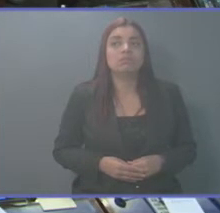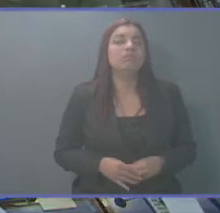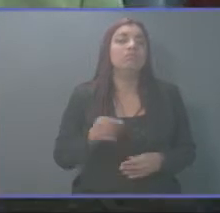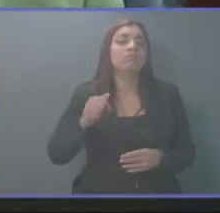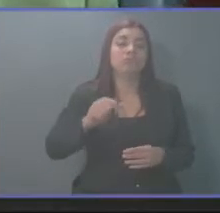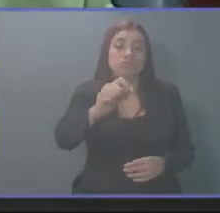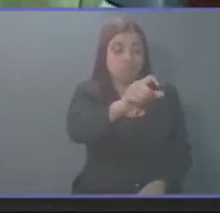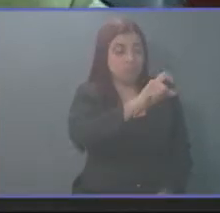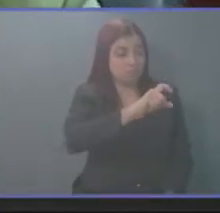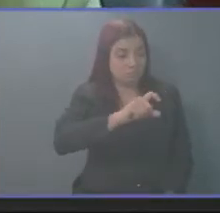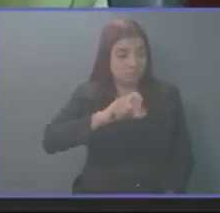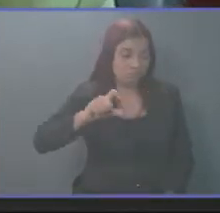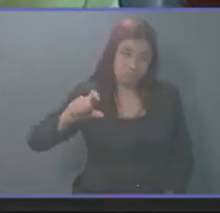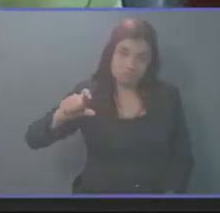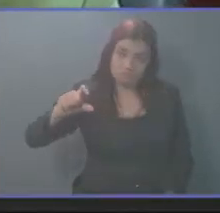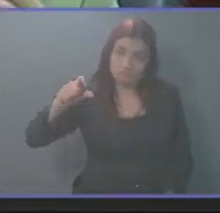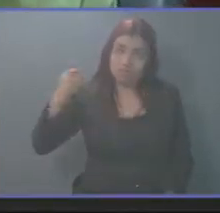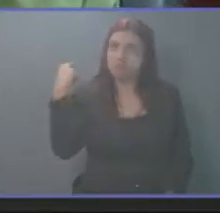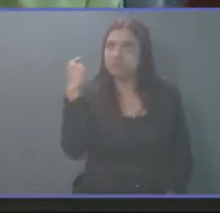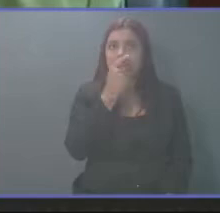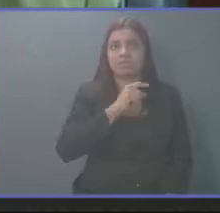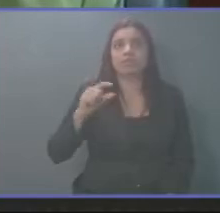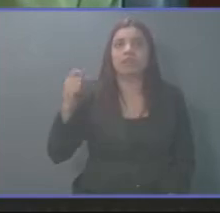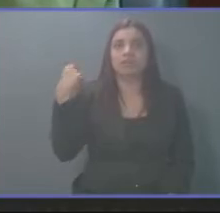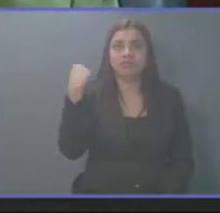Esta semana recién pasada